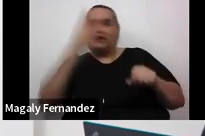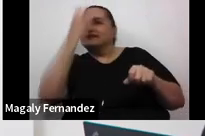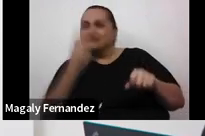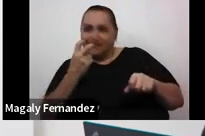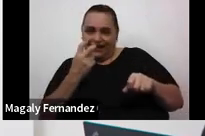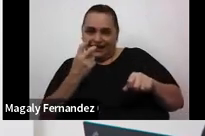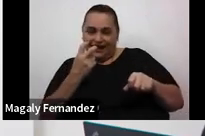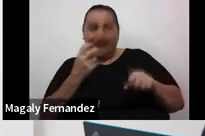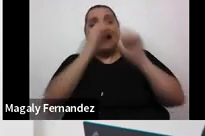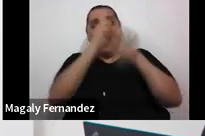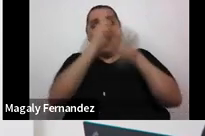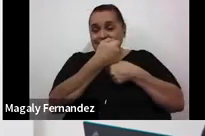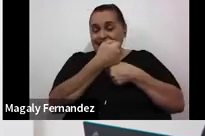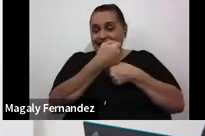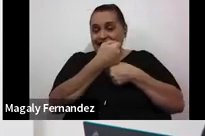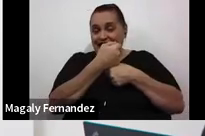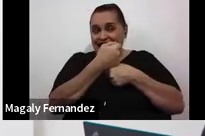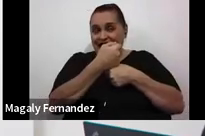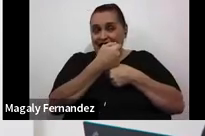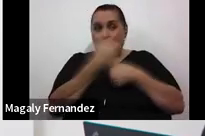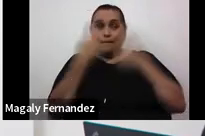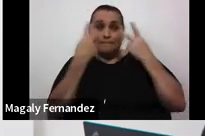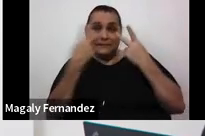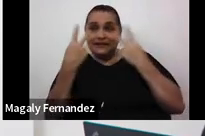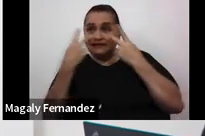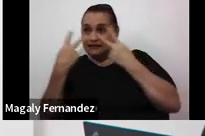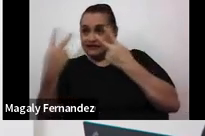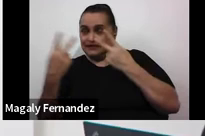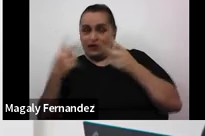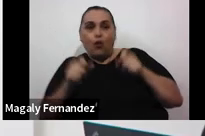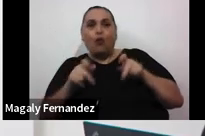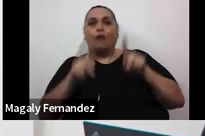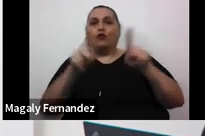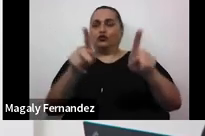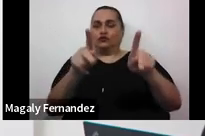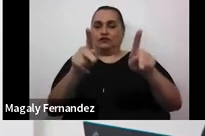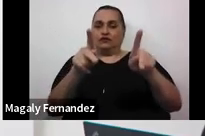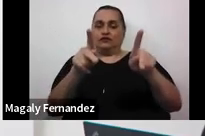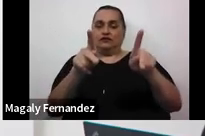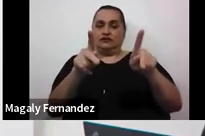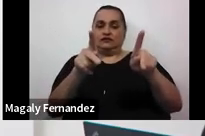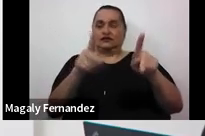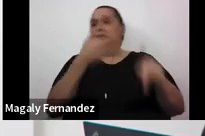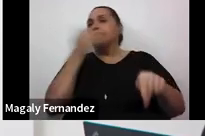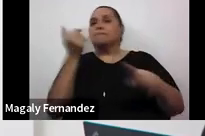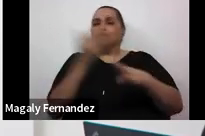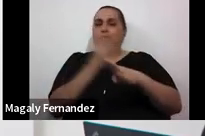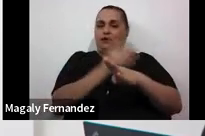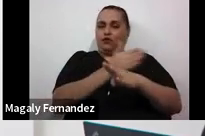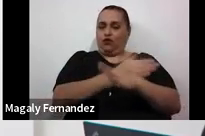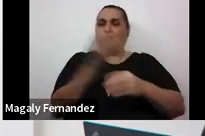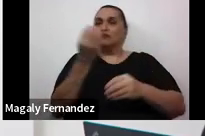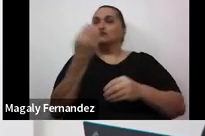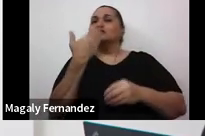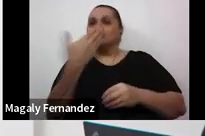y hacer o Perdón visibilizar estas oportunidades de mejora Muchas gracias